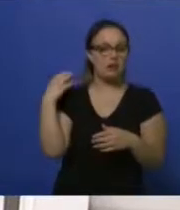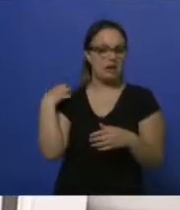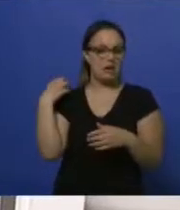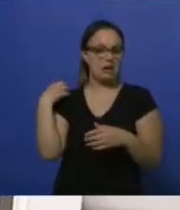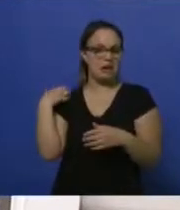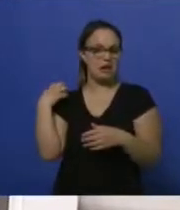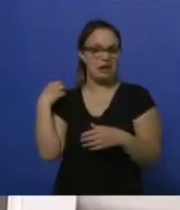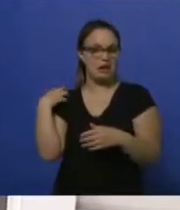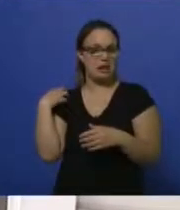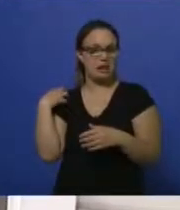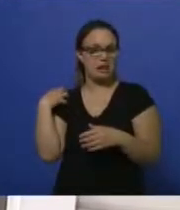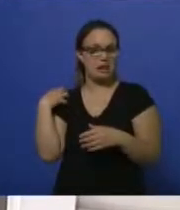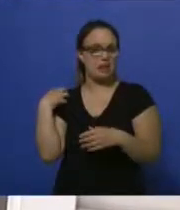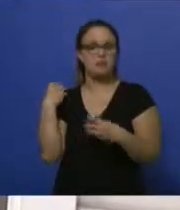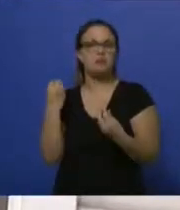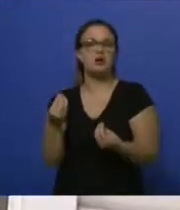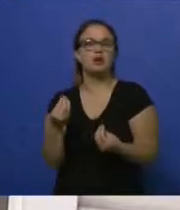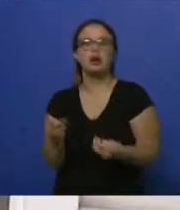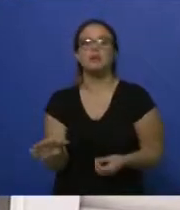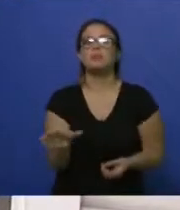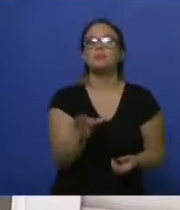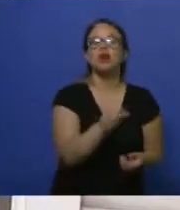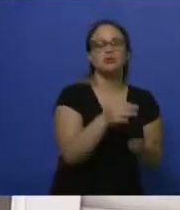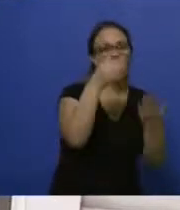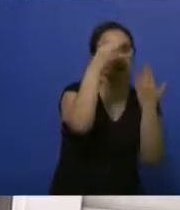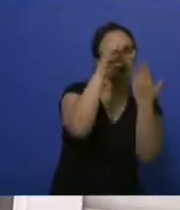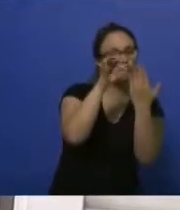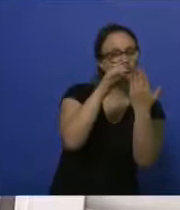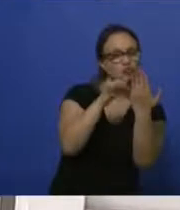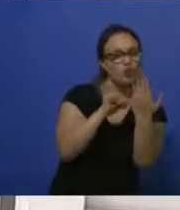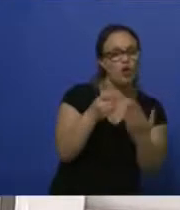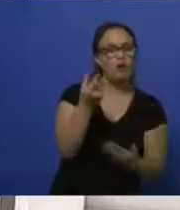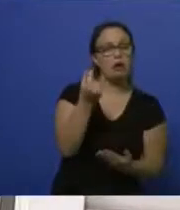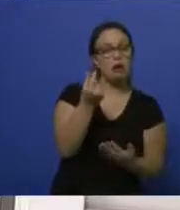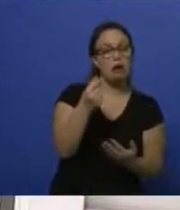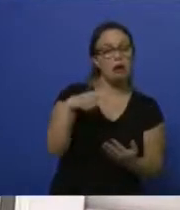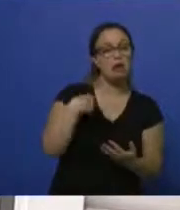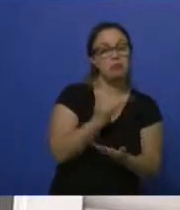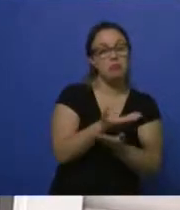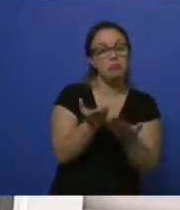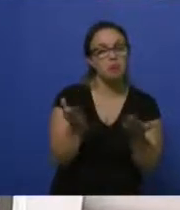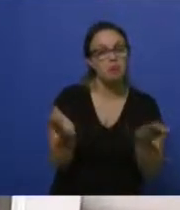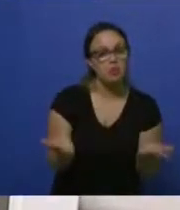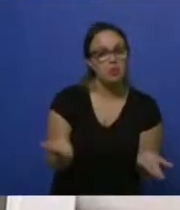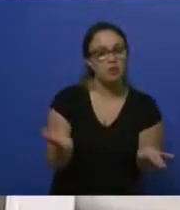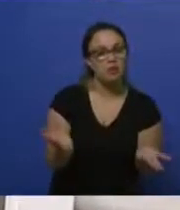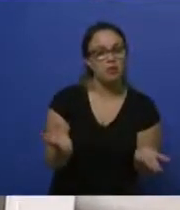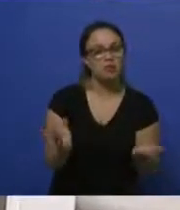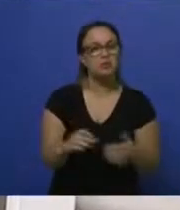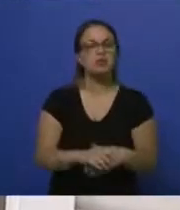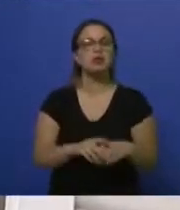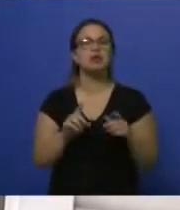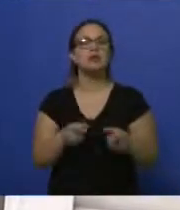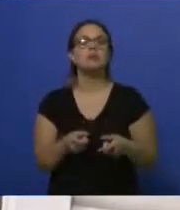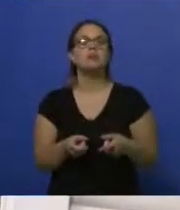que no sirva para figuras que escapen al control de los gastos públicos a través de entes como ha sucedido. Necesitamos